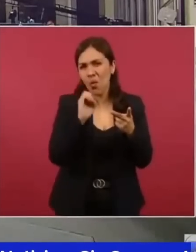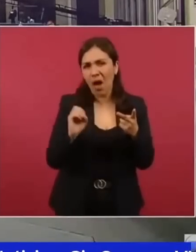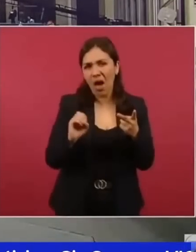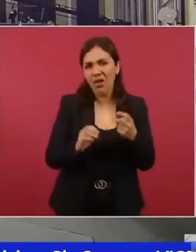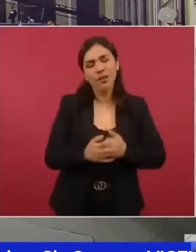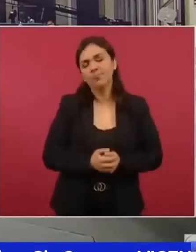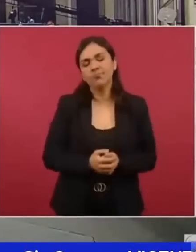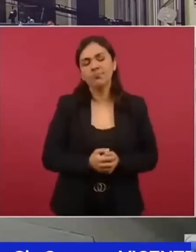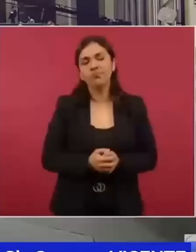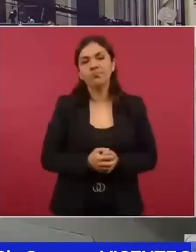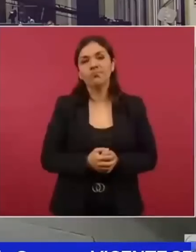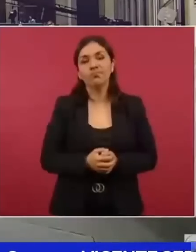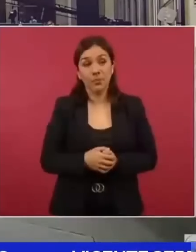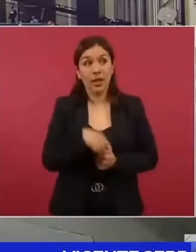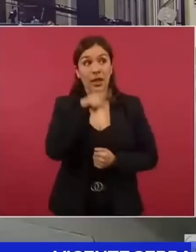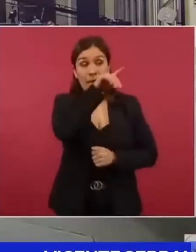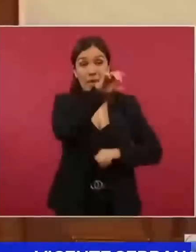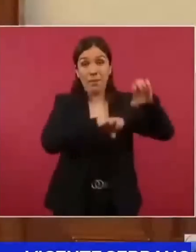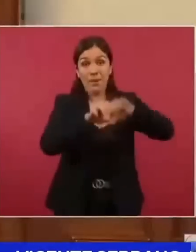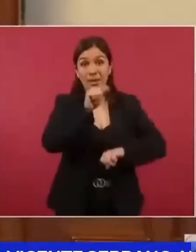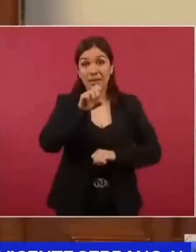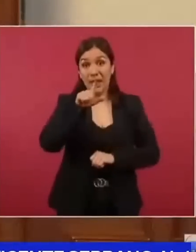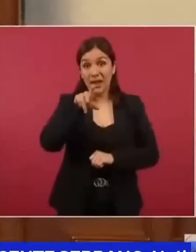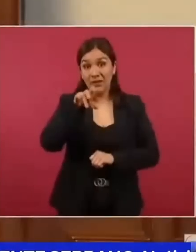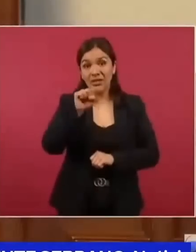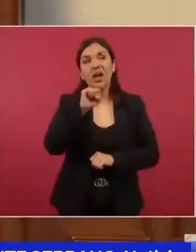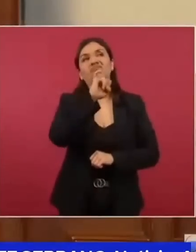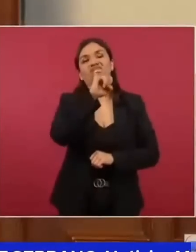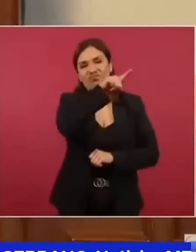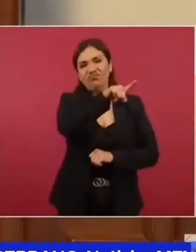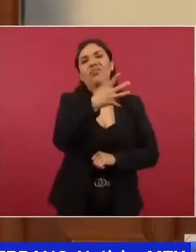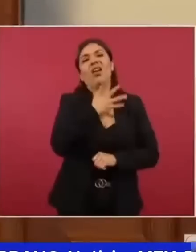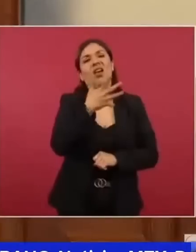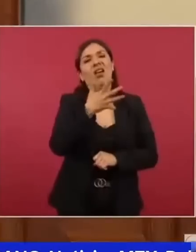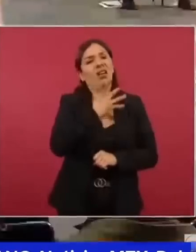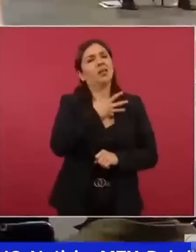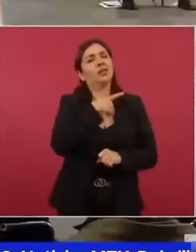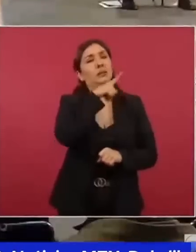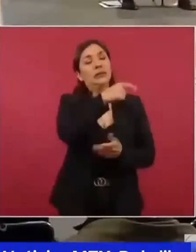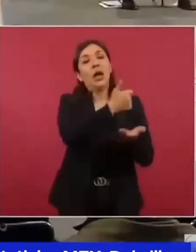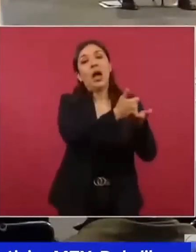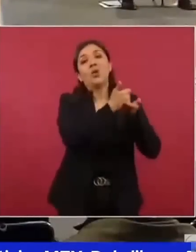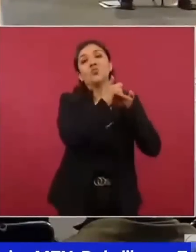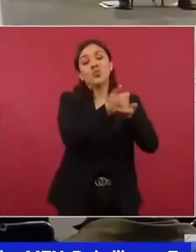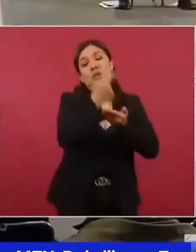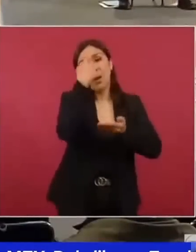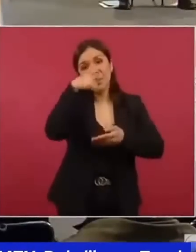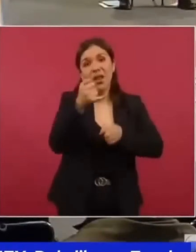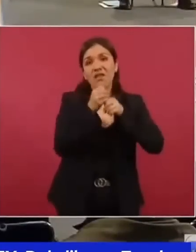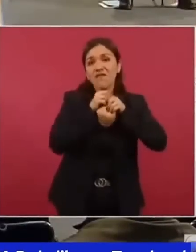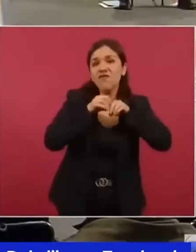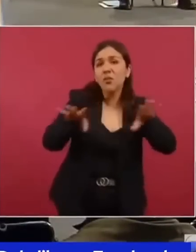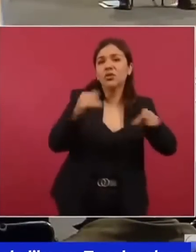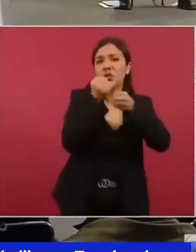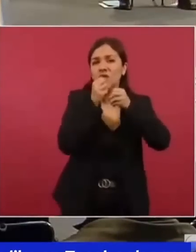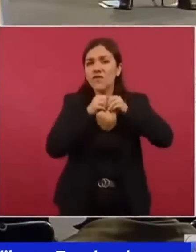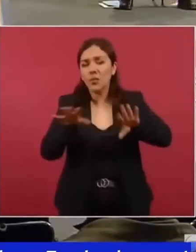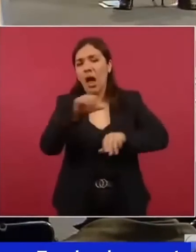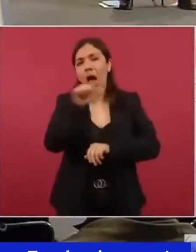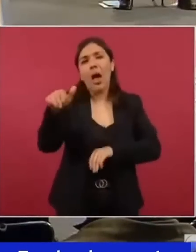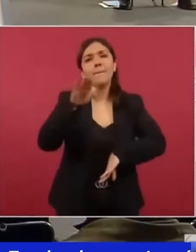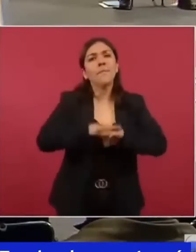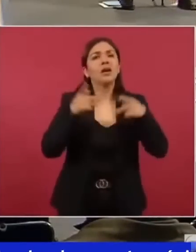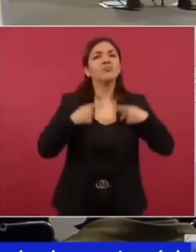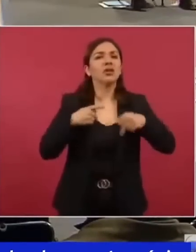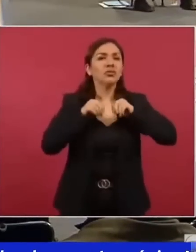No. Lo de Televisa es especial porque tienen una cobertura que nos ayuda mucho a informar a la mayoría